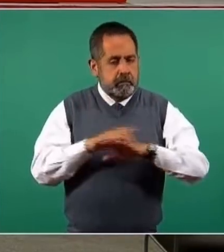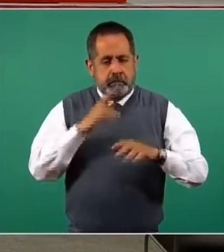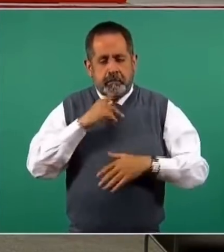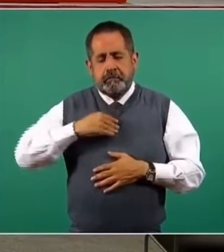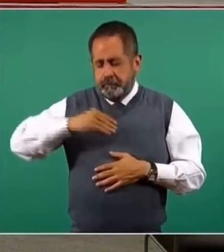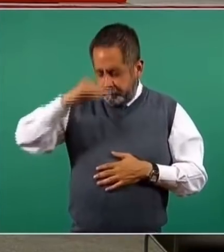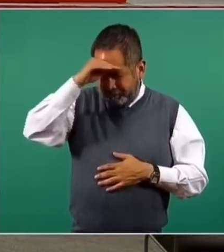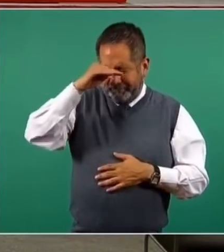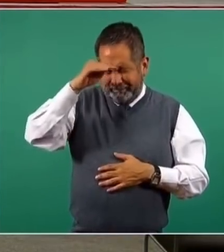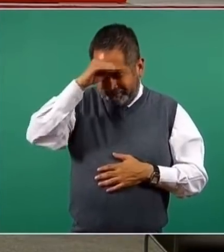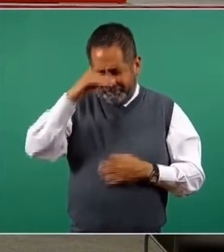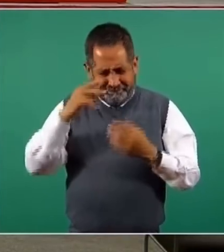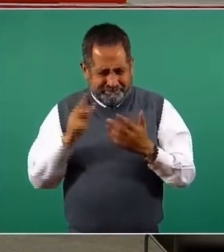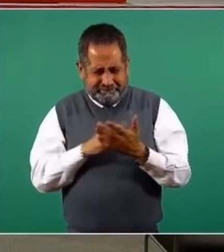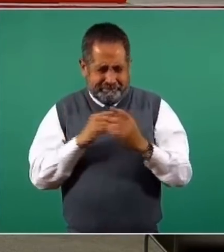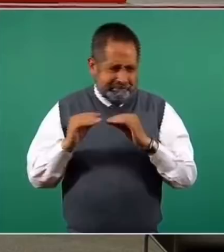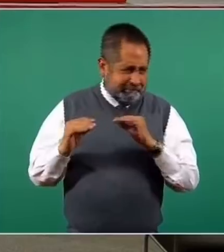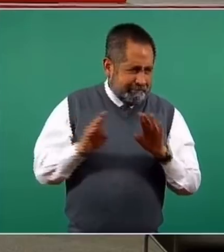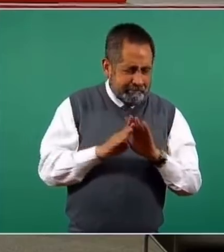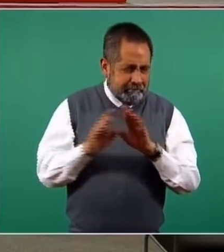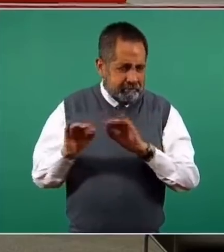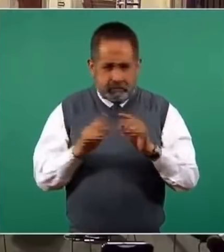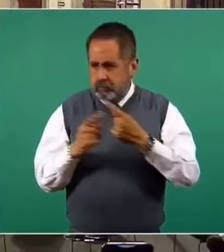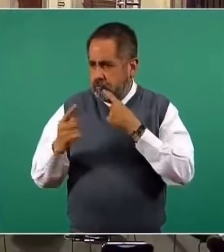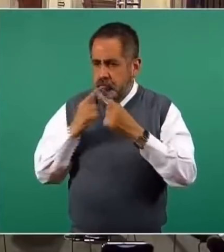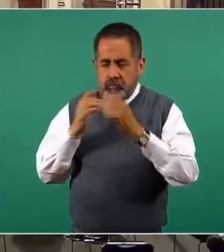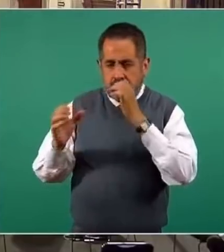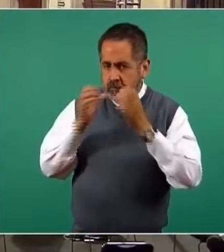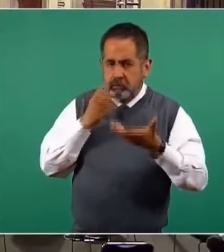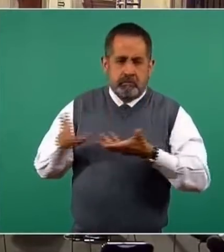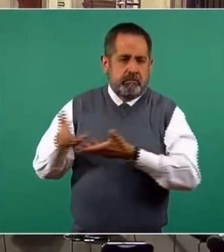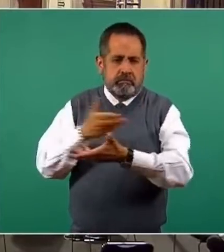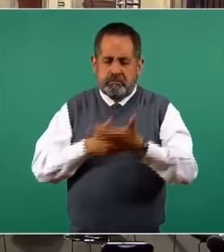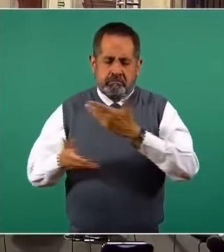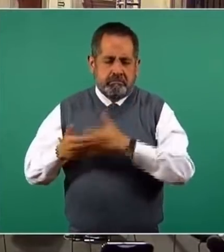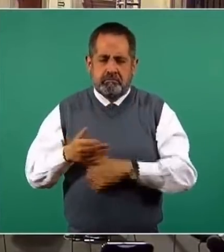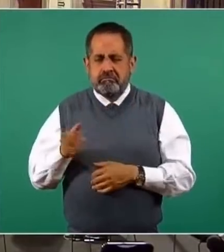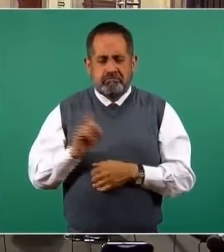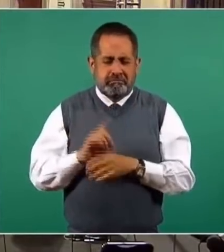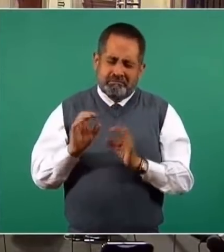hemos pensado muchas veces y lo hemos conversado cada detalle.